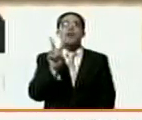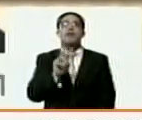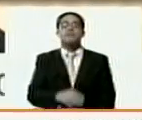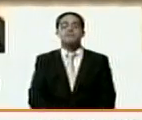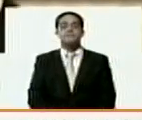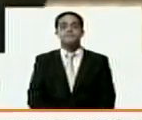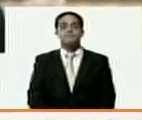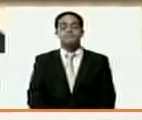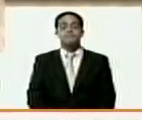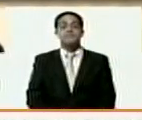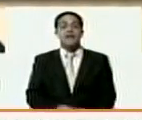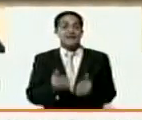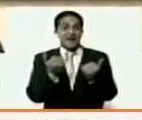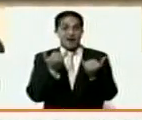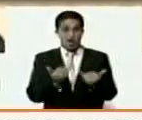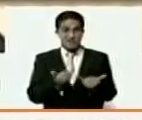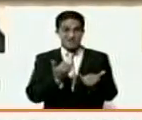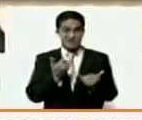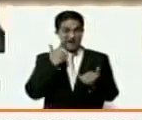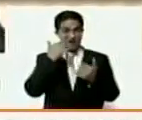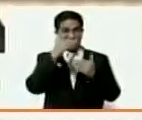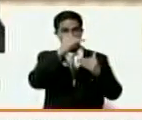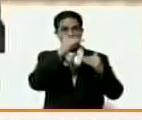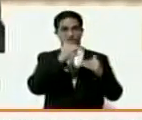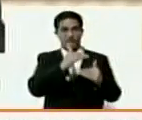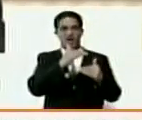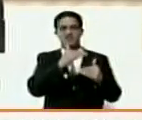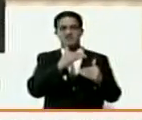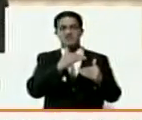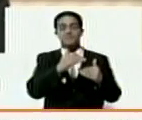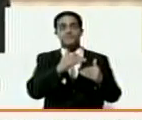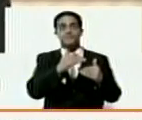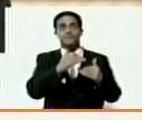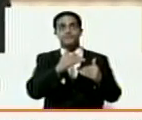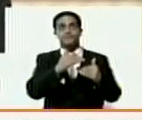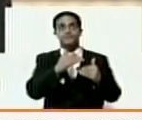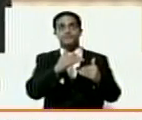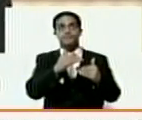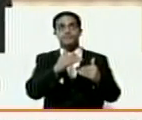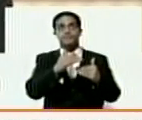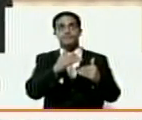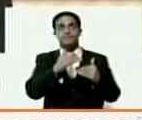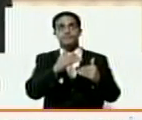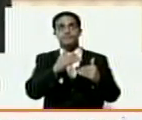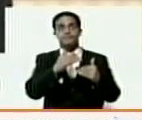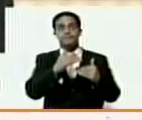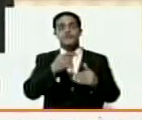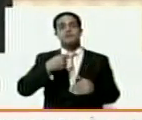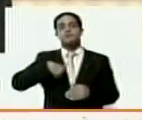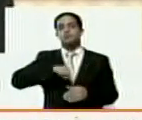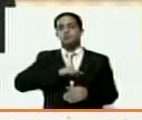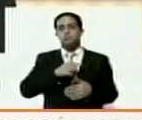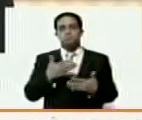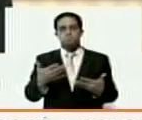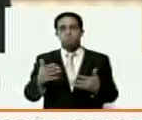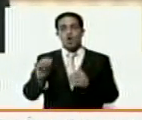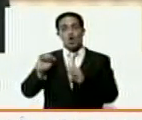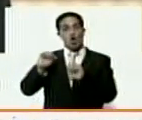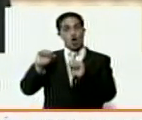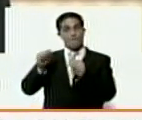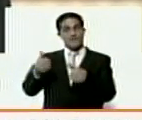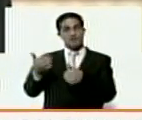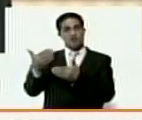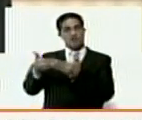En este capítulo de esta fase, ¿no?, que podemos decir que comenzó desde el año